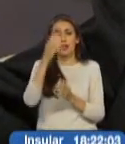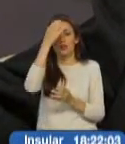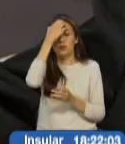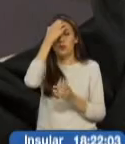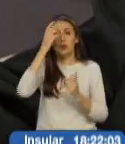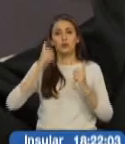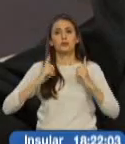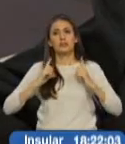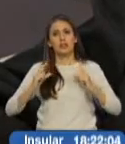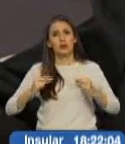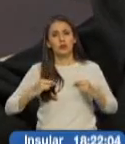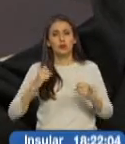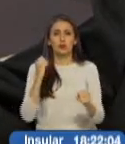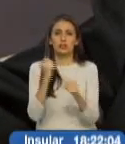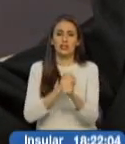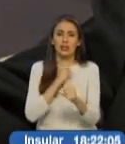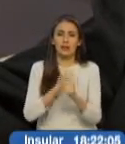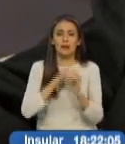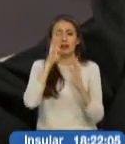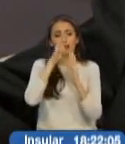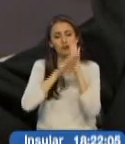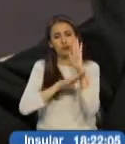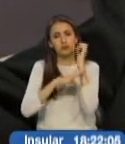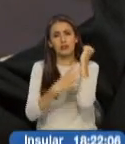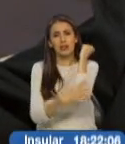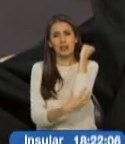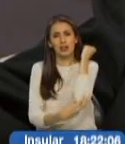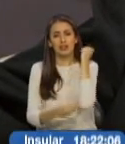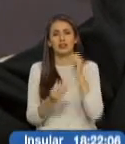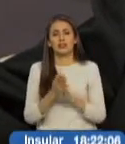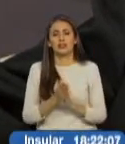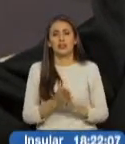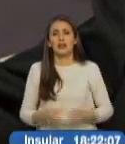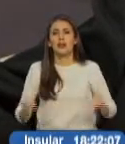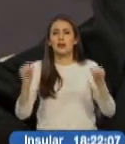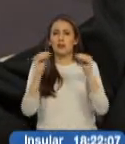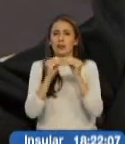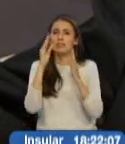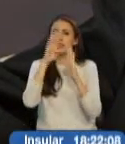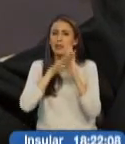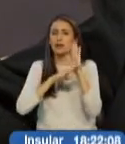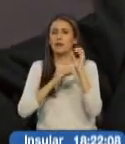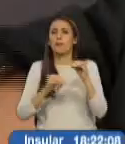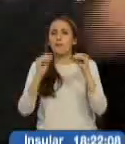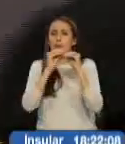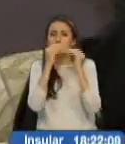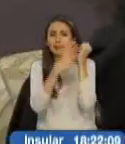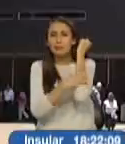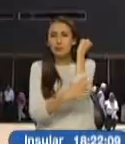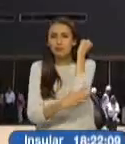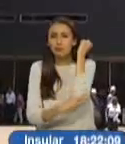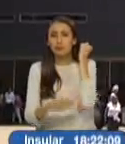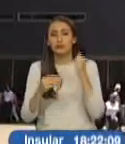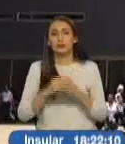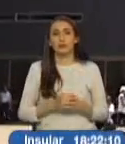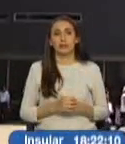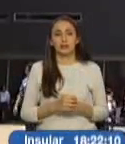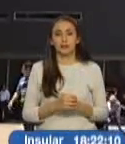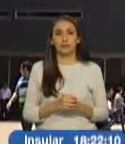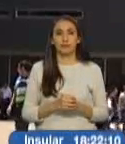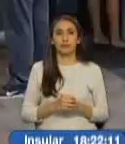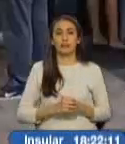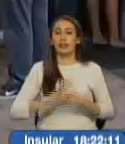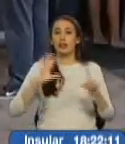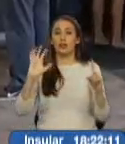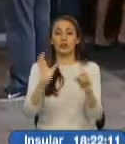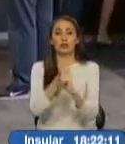educación, de la salud, la disminución del índice de pobreza, la disminución del índice de pobreza extrema. Pese a los logros alcanzados